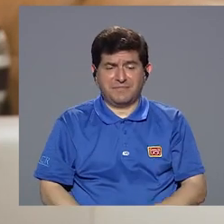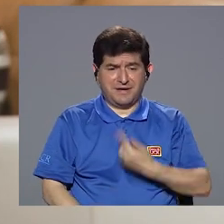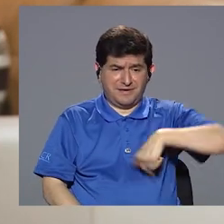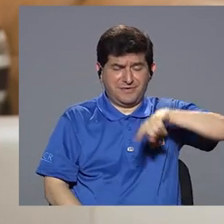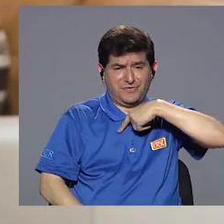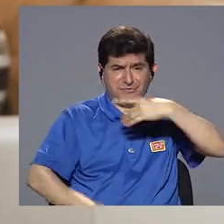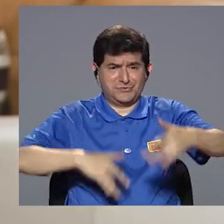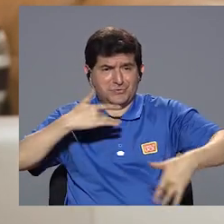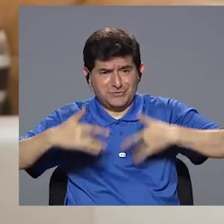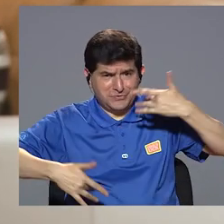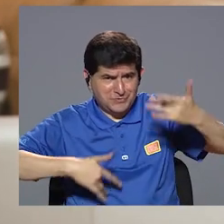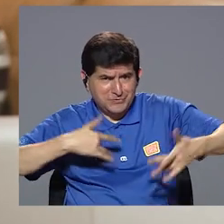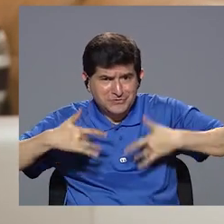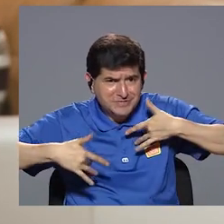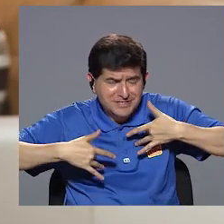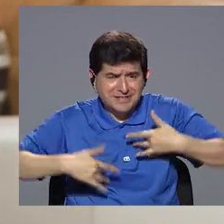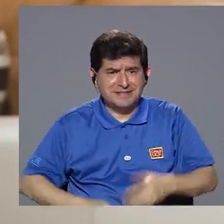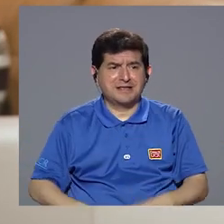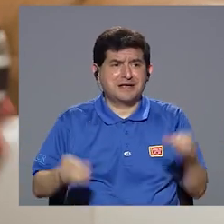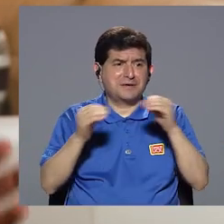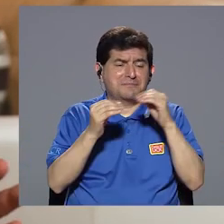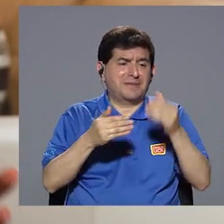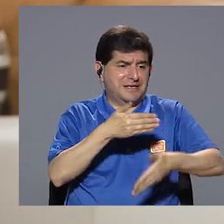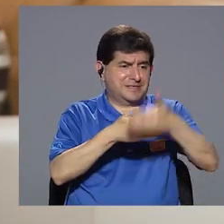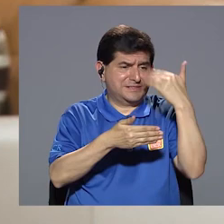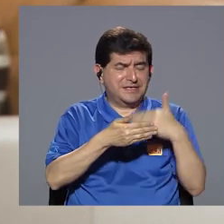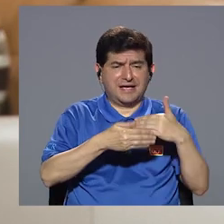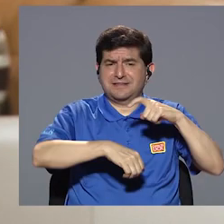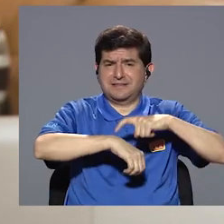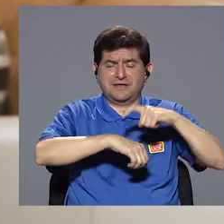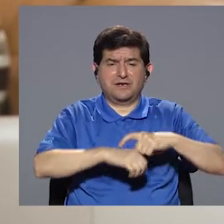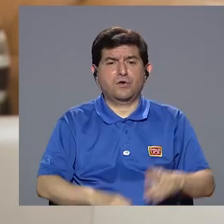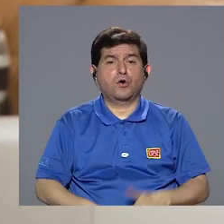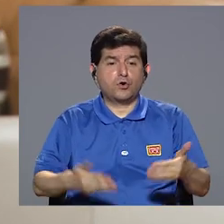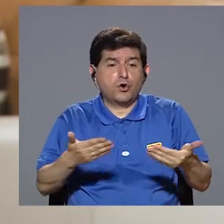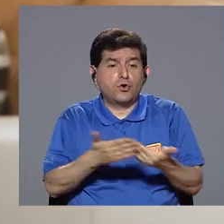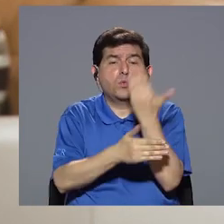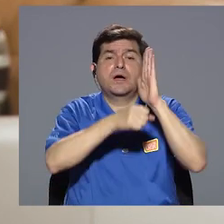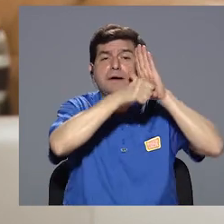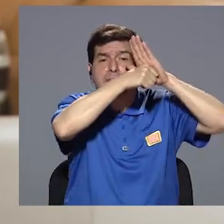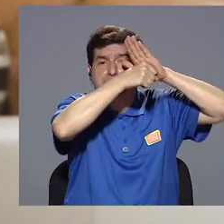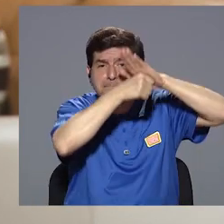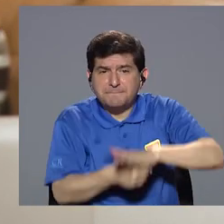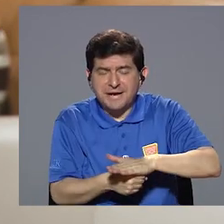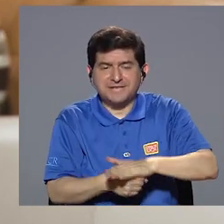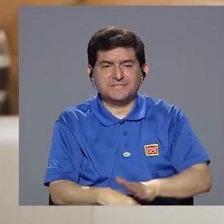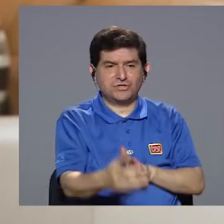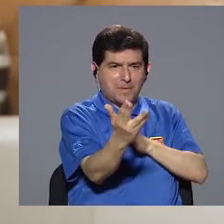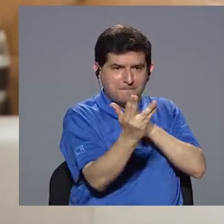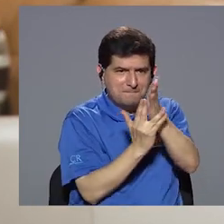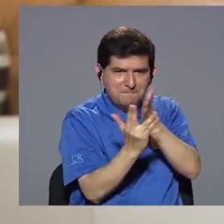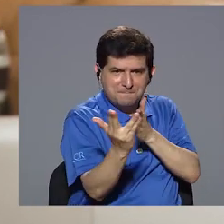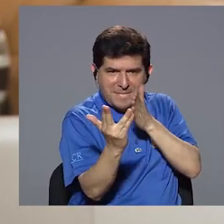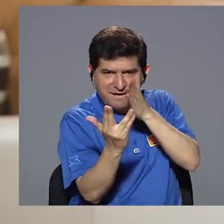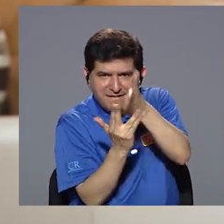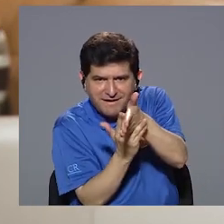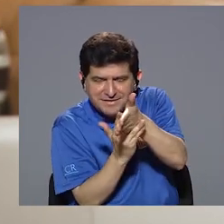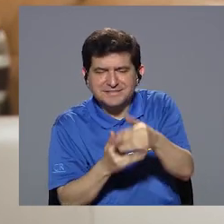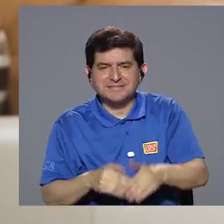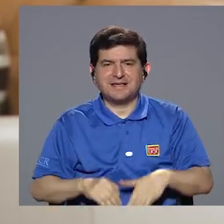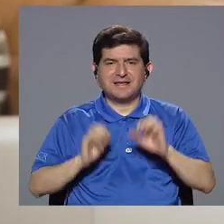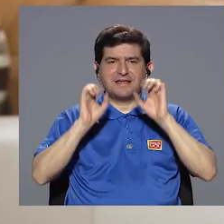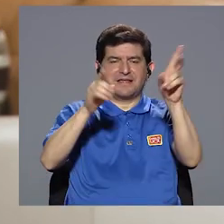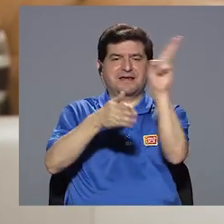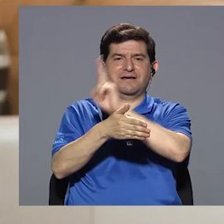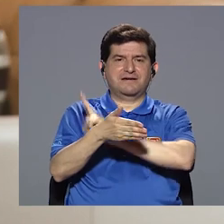porque sentimos quizá más que en los años anteriores una nueva presión para el acceso